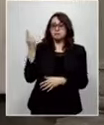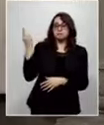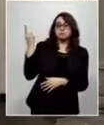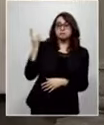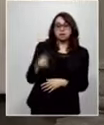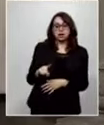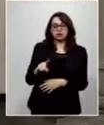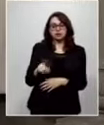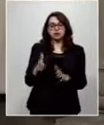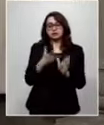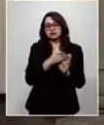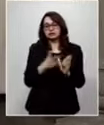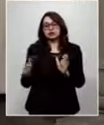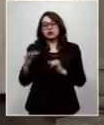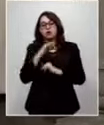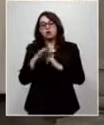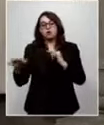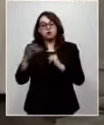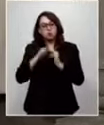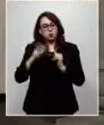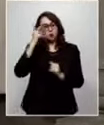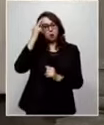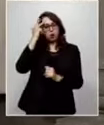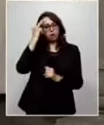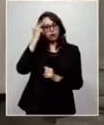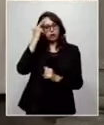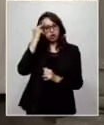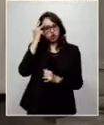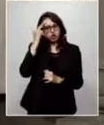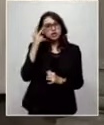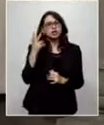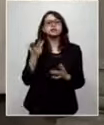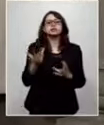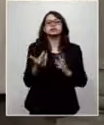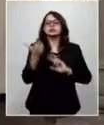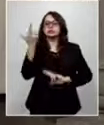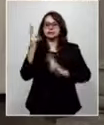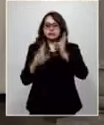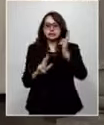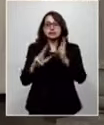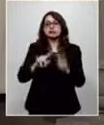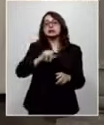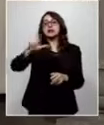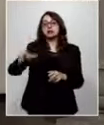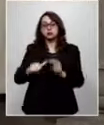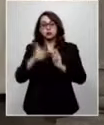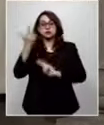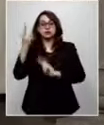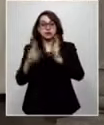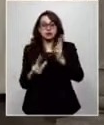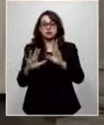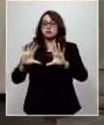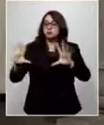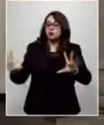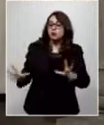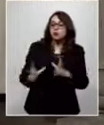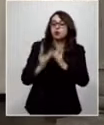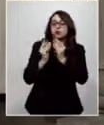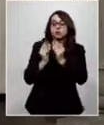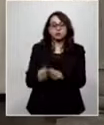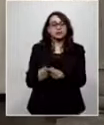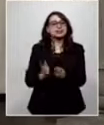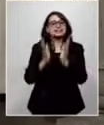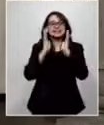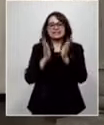relativo a la etapa final del porfiriato, de la etapa revolucionaria y posrevolucionaria, se ponga a disposición